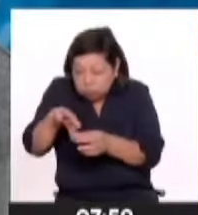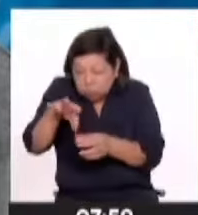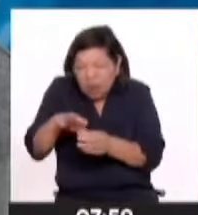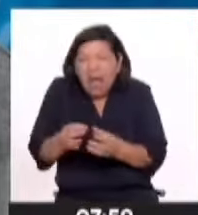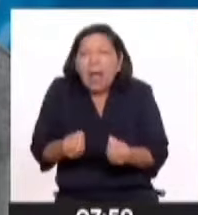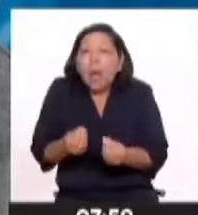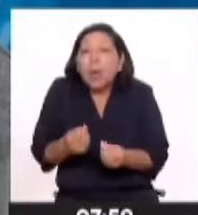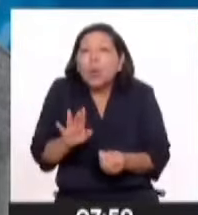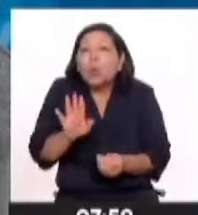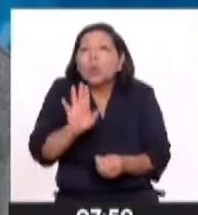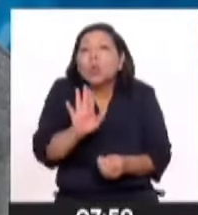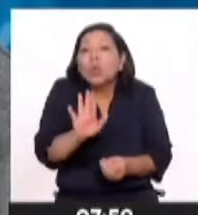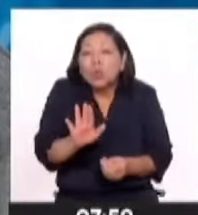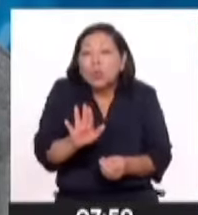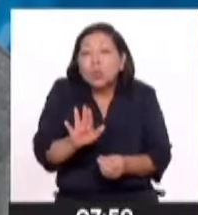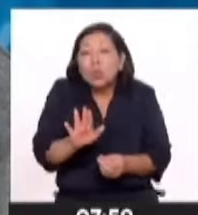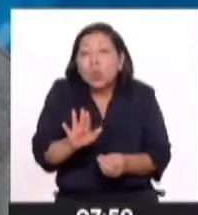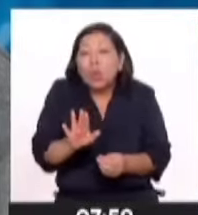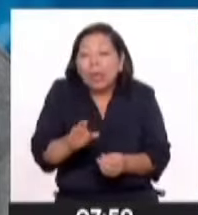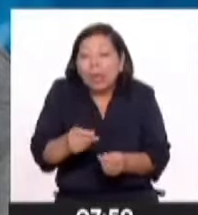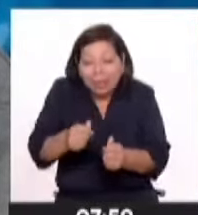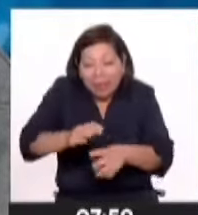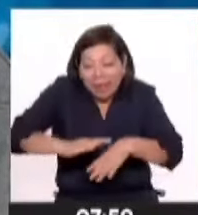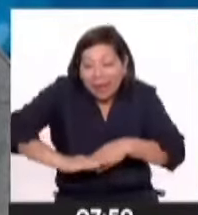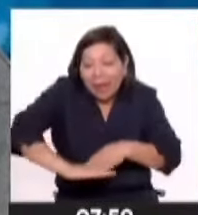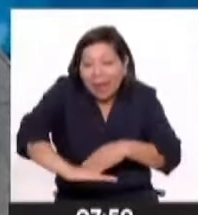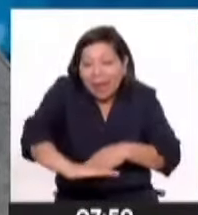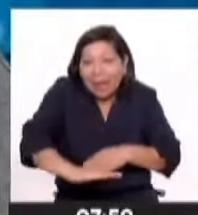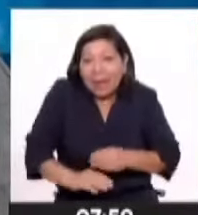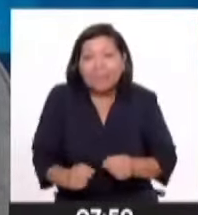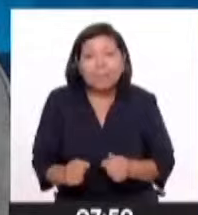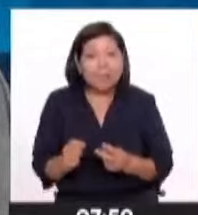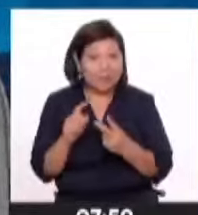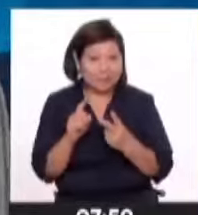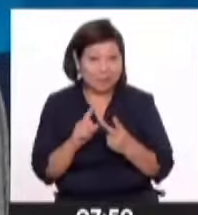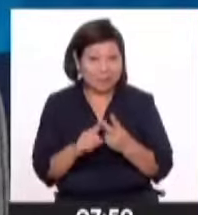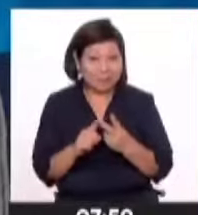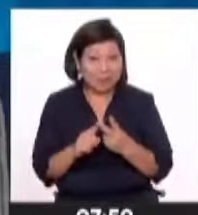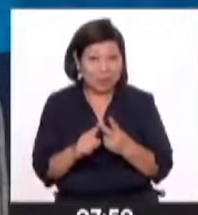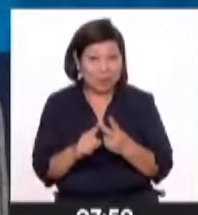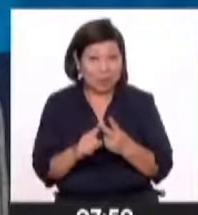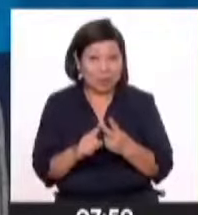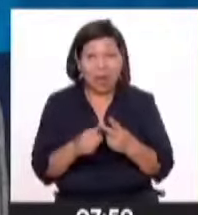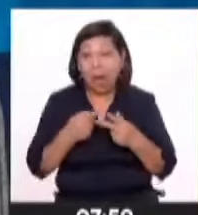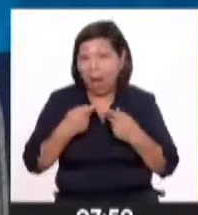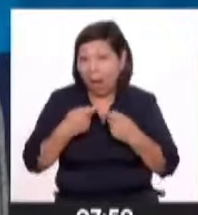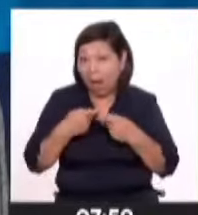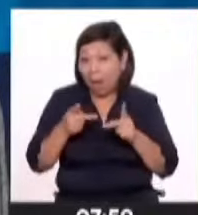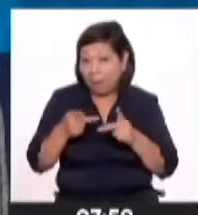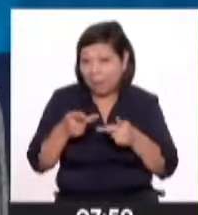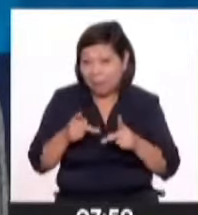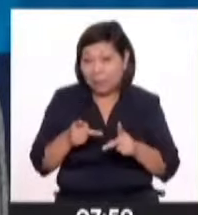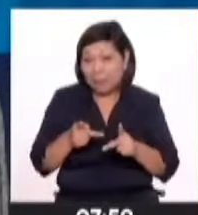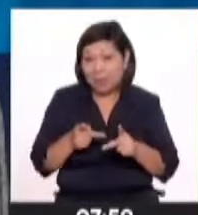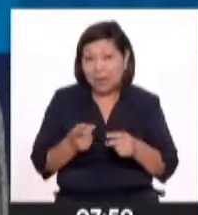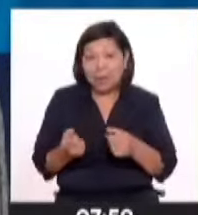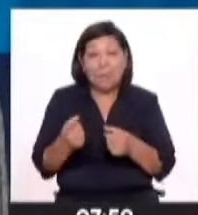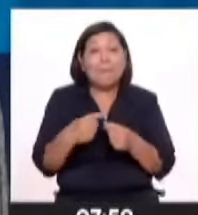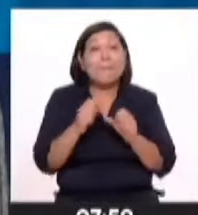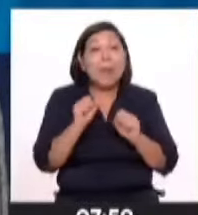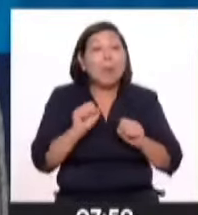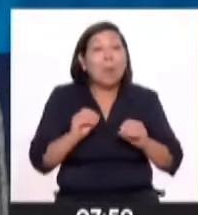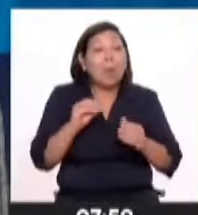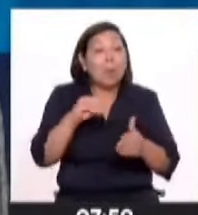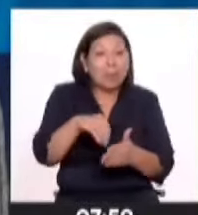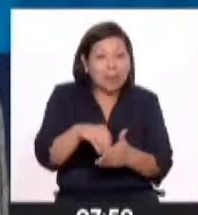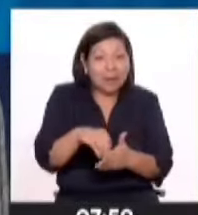implementarlo en su día a día, en su producción. Y segundo, estamos armando una red de información integrada para poner